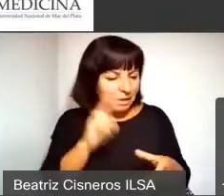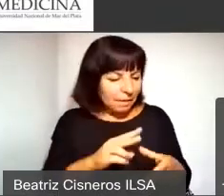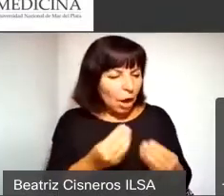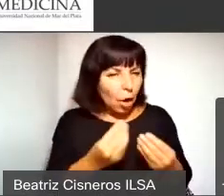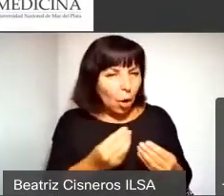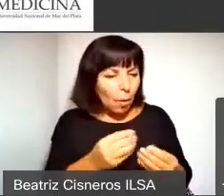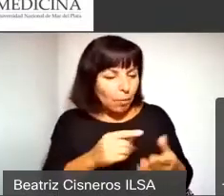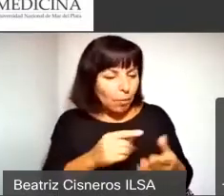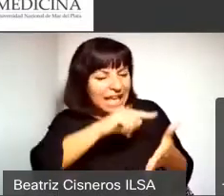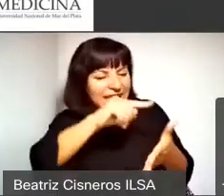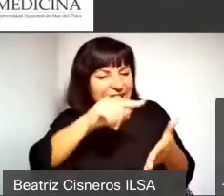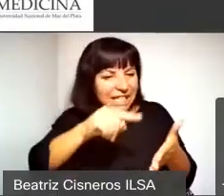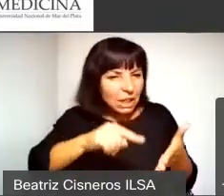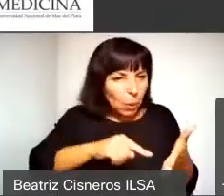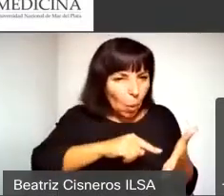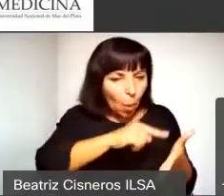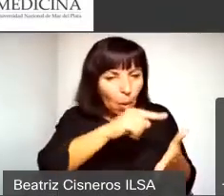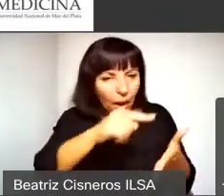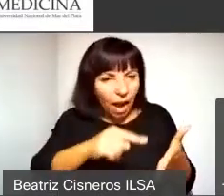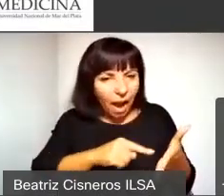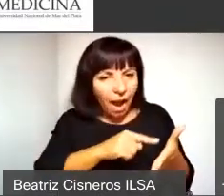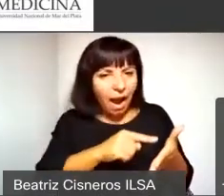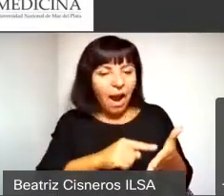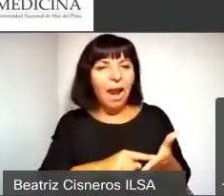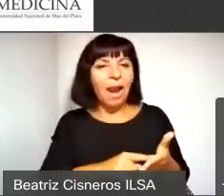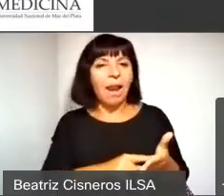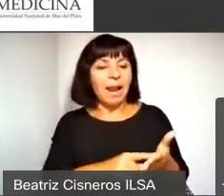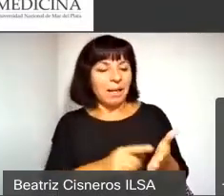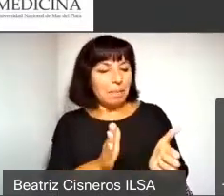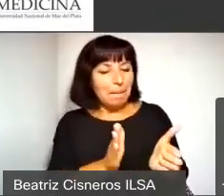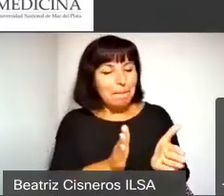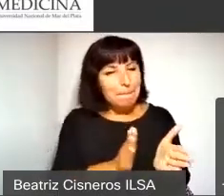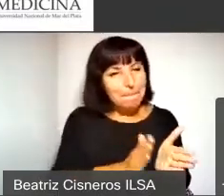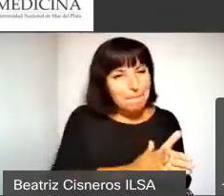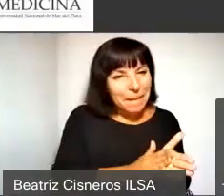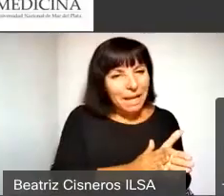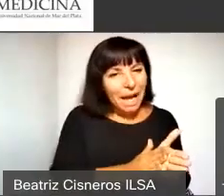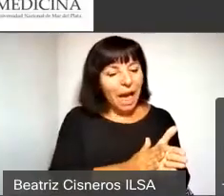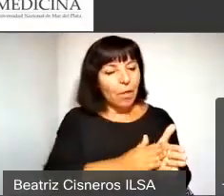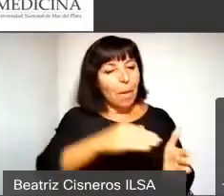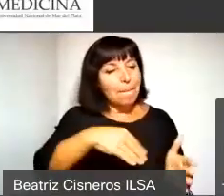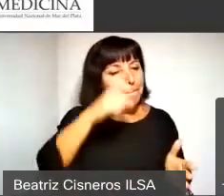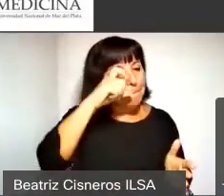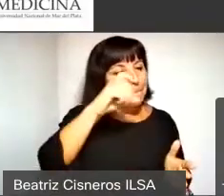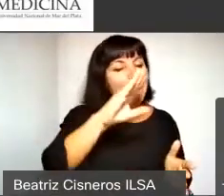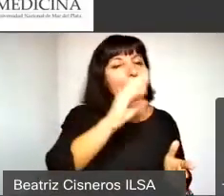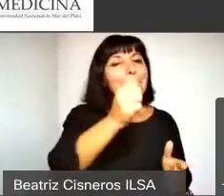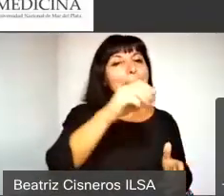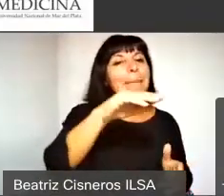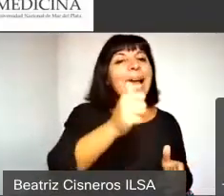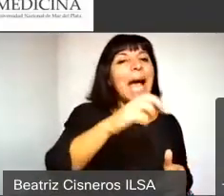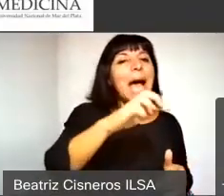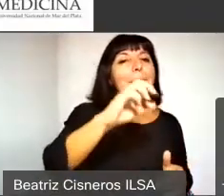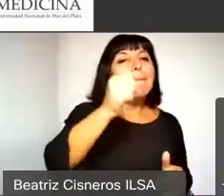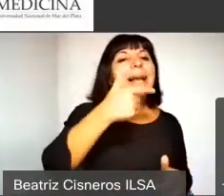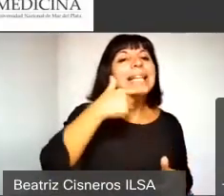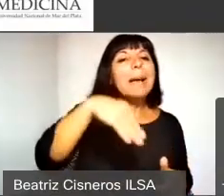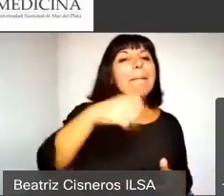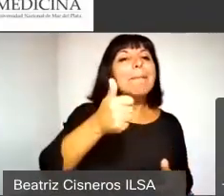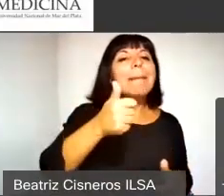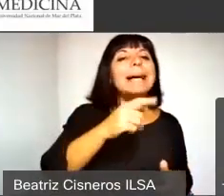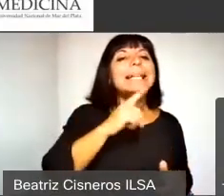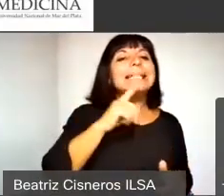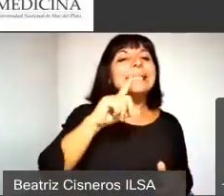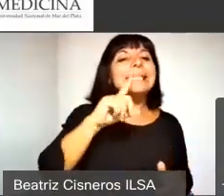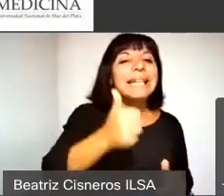a una parte de, a una porción de la membrana plasmática, en la cara citosólica, en una región